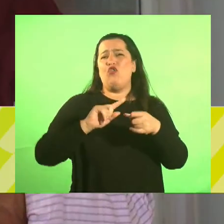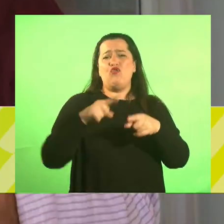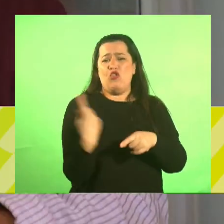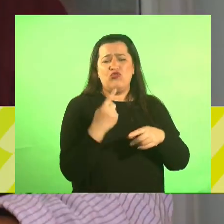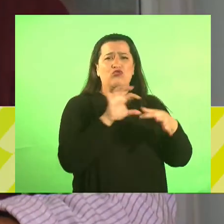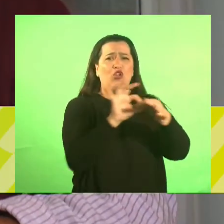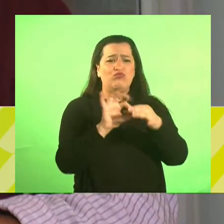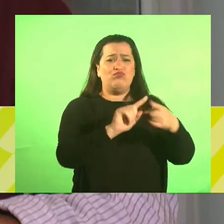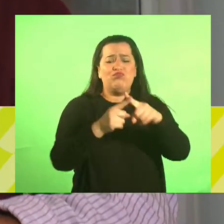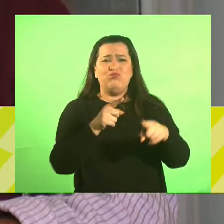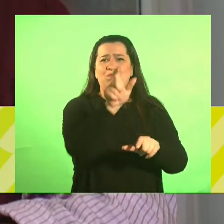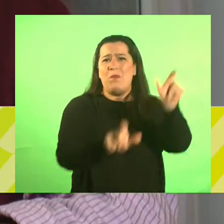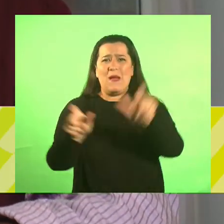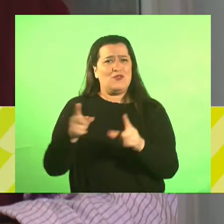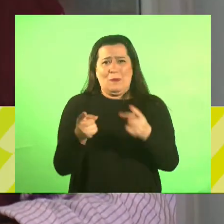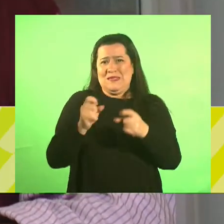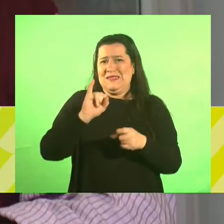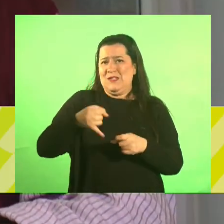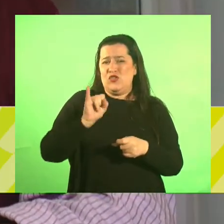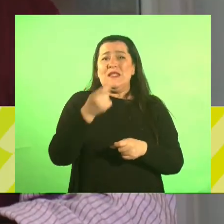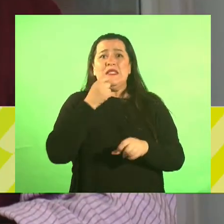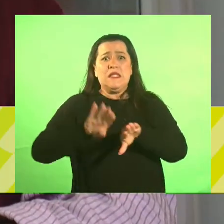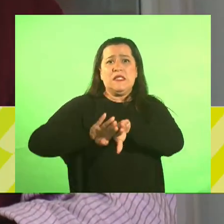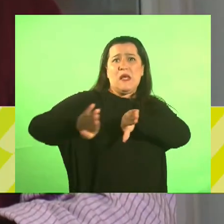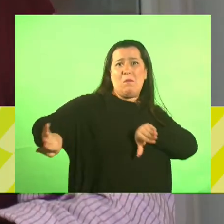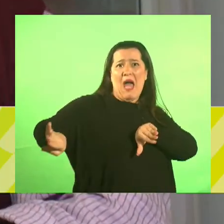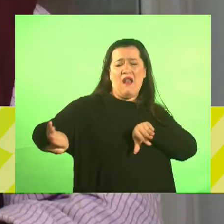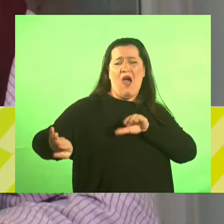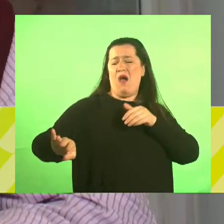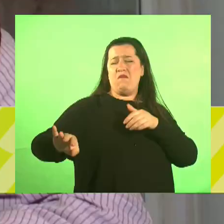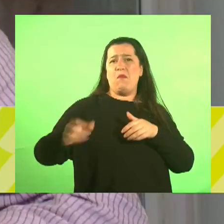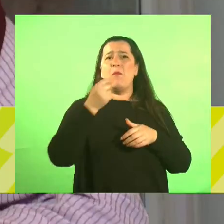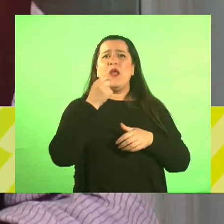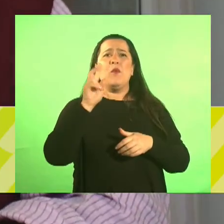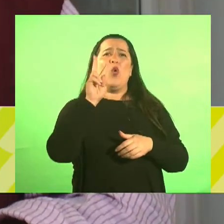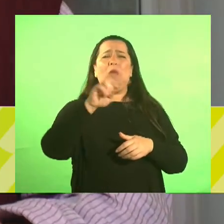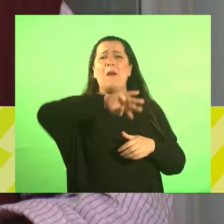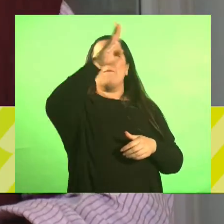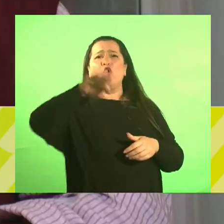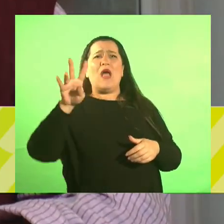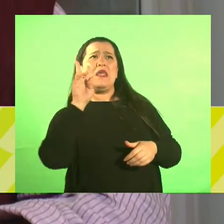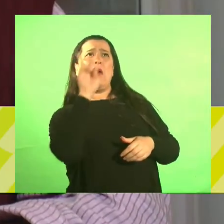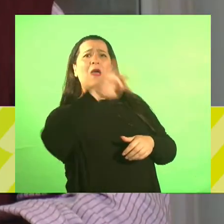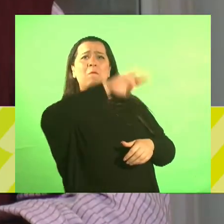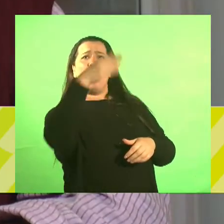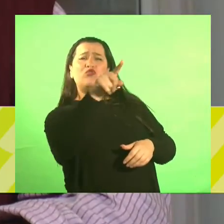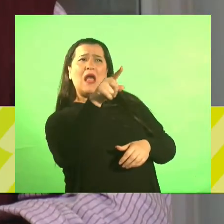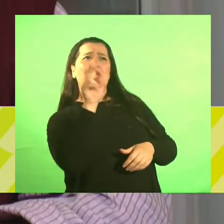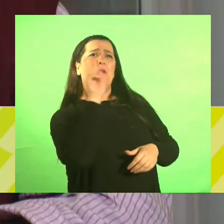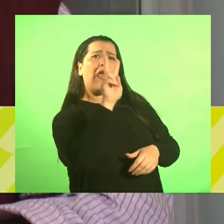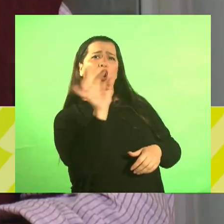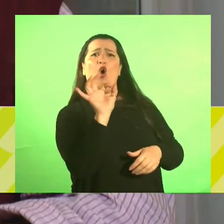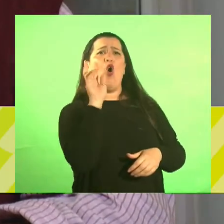y correspondientes con el otro. Si nos separamos, simplemente cuando vemos una montaña, ¿vemos la montaña o no vemos la